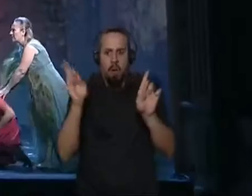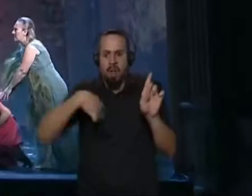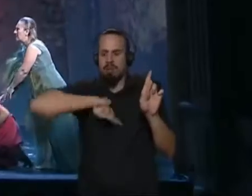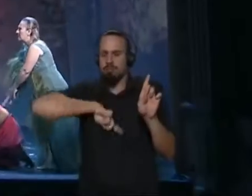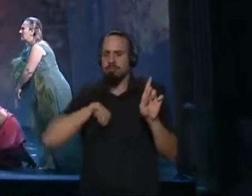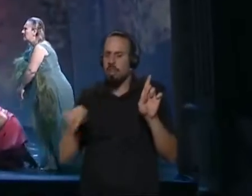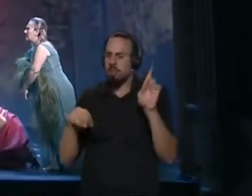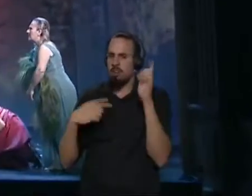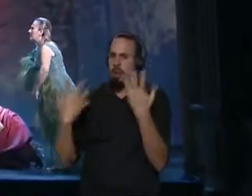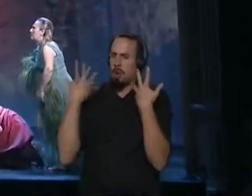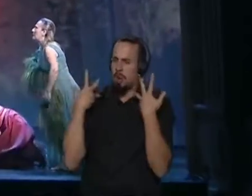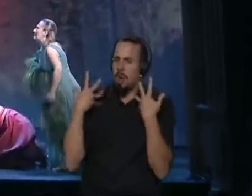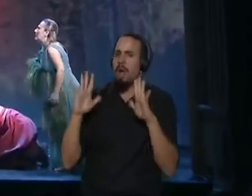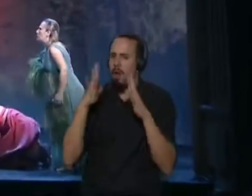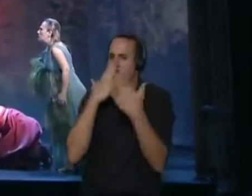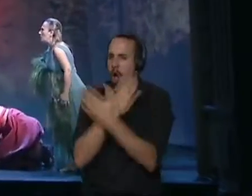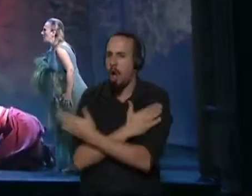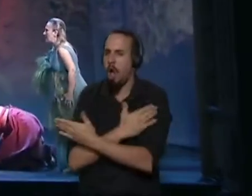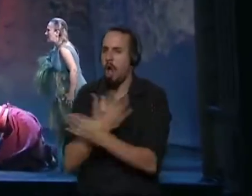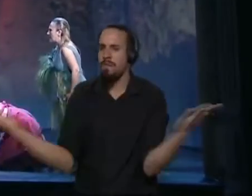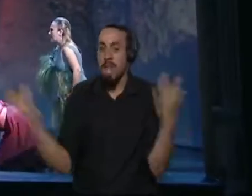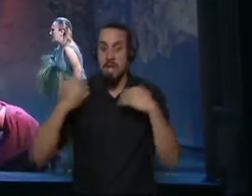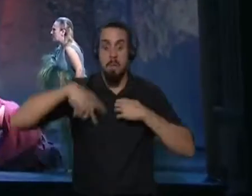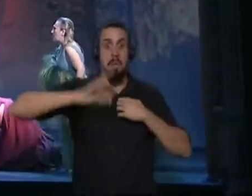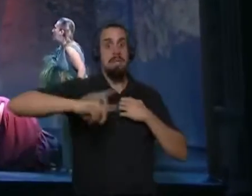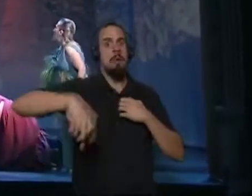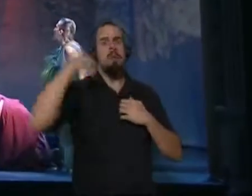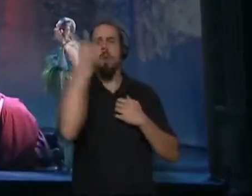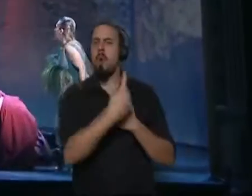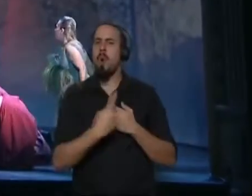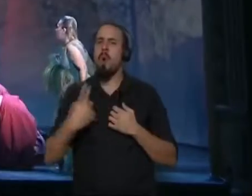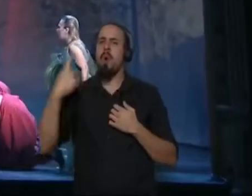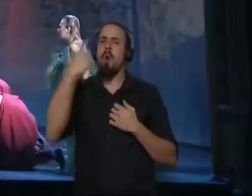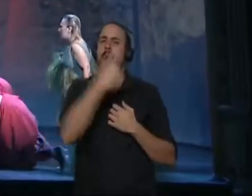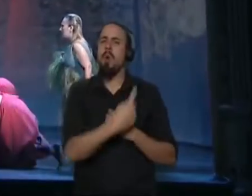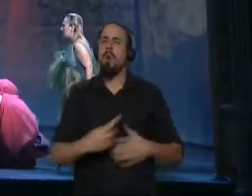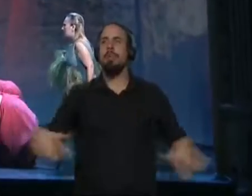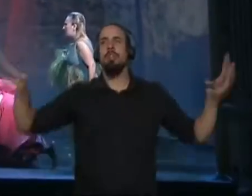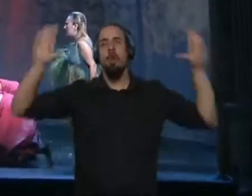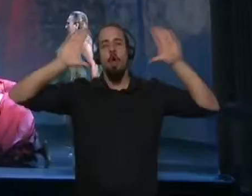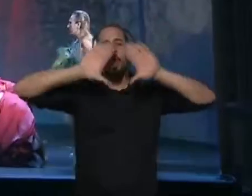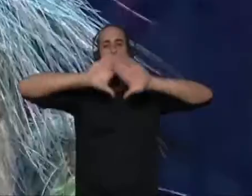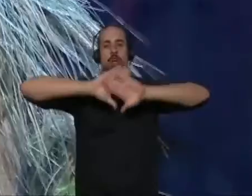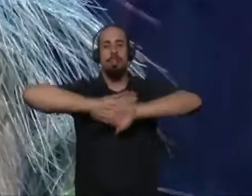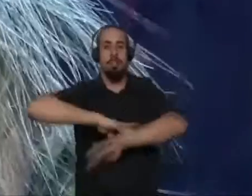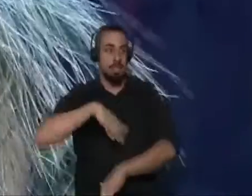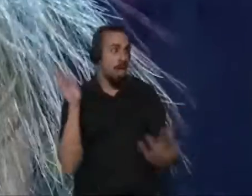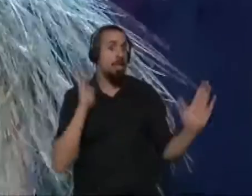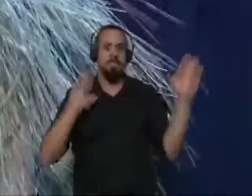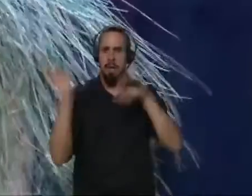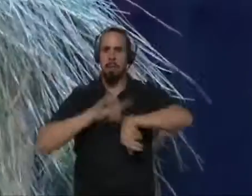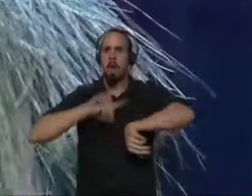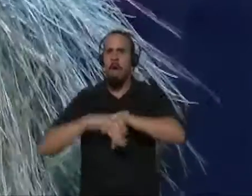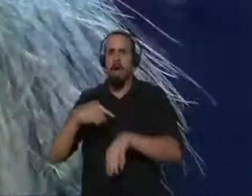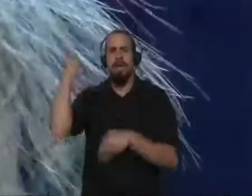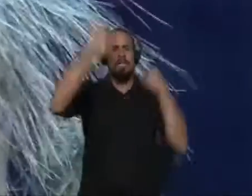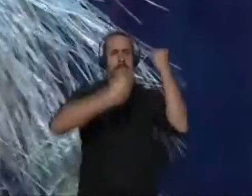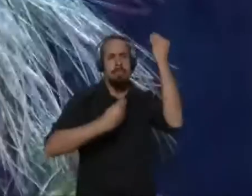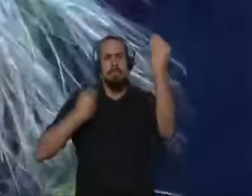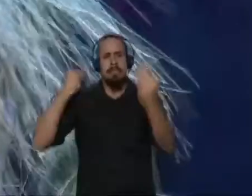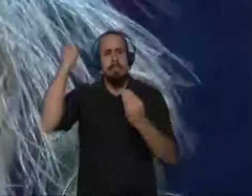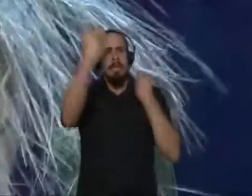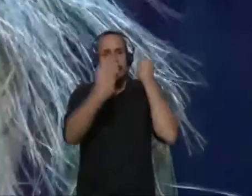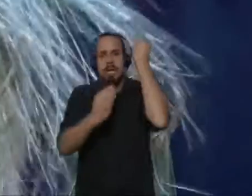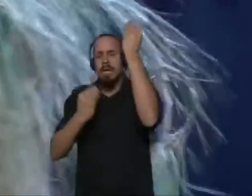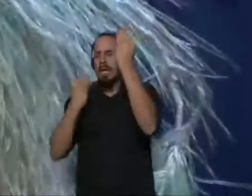ella. Durante muchos meses solo fue de noche. Y hubo tiempo para pensar que nos acorralaba